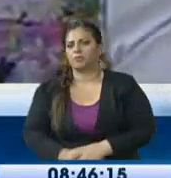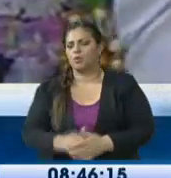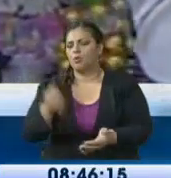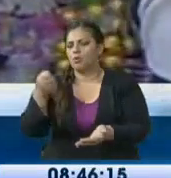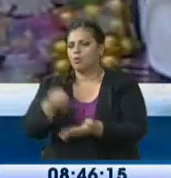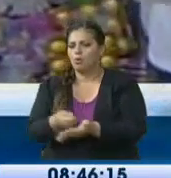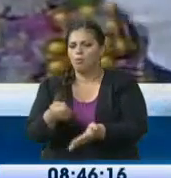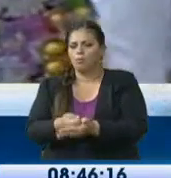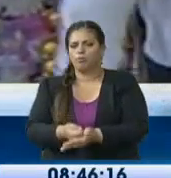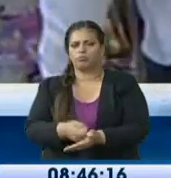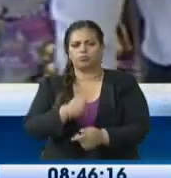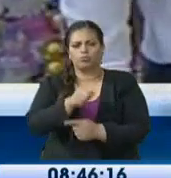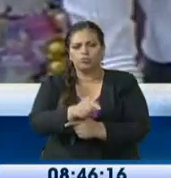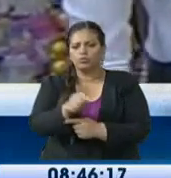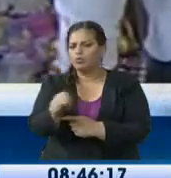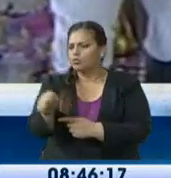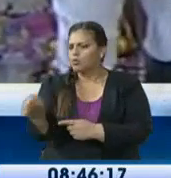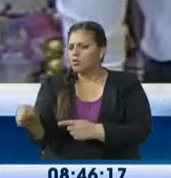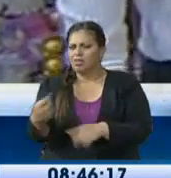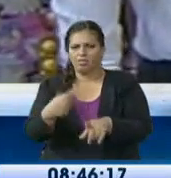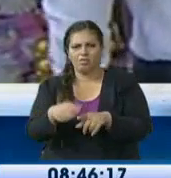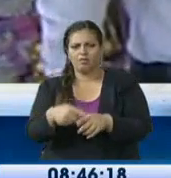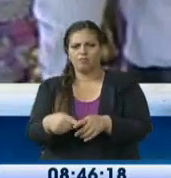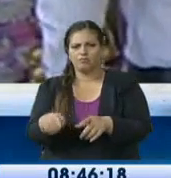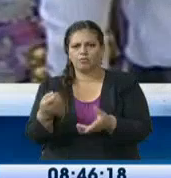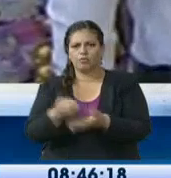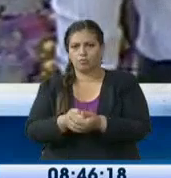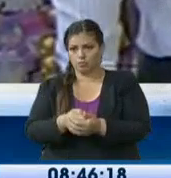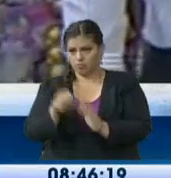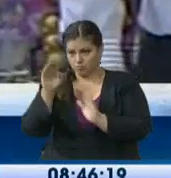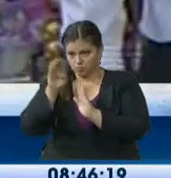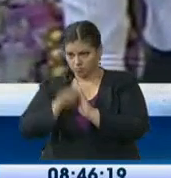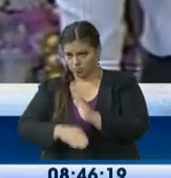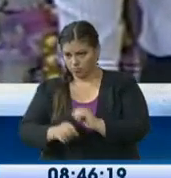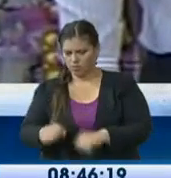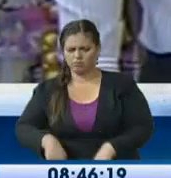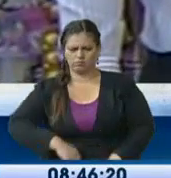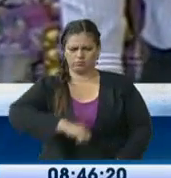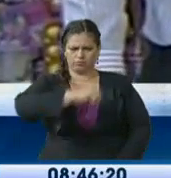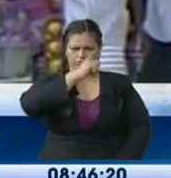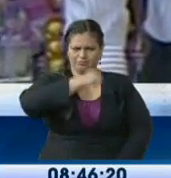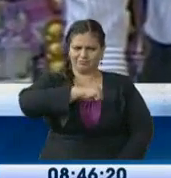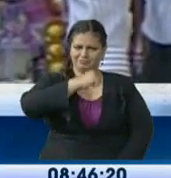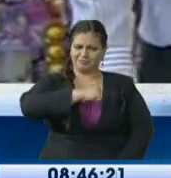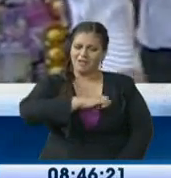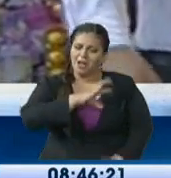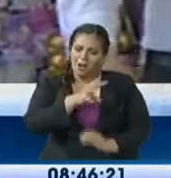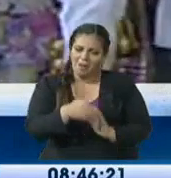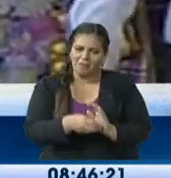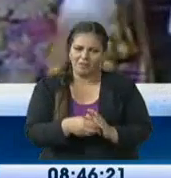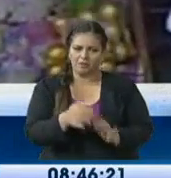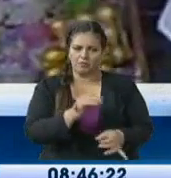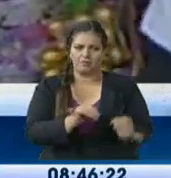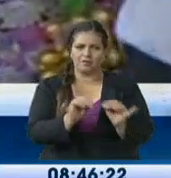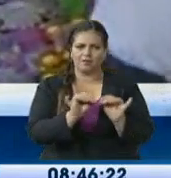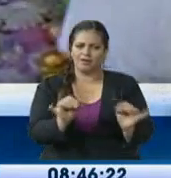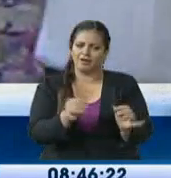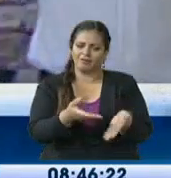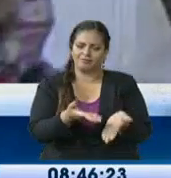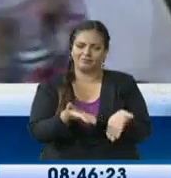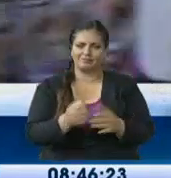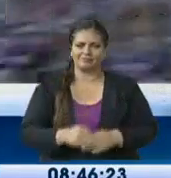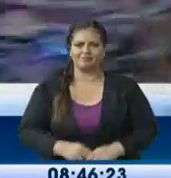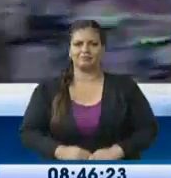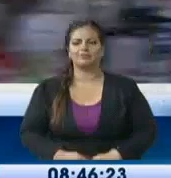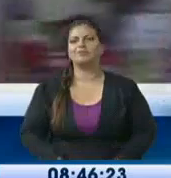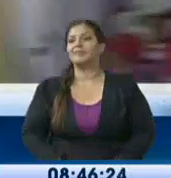¿me da un descuento bonito, no? Por supuesto que sí, le hacemos un descuento. Y le vamos regalando, como se dice, la yapita. Ahí está, hasta con yapa. Eso me encanta. Me